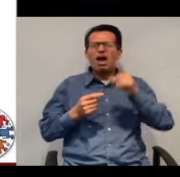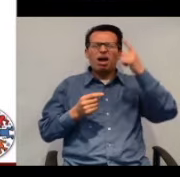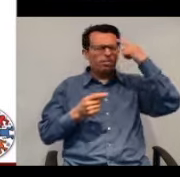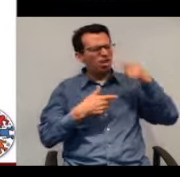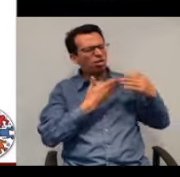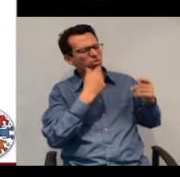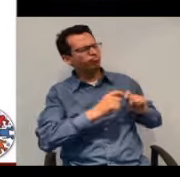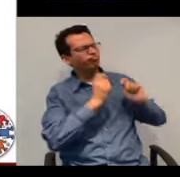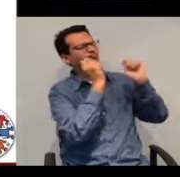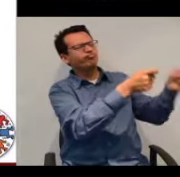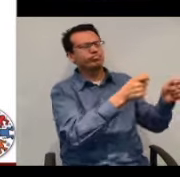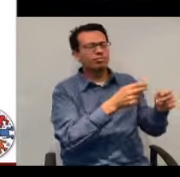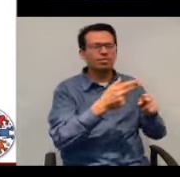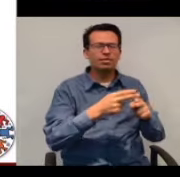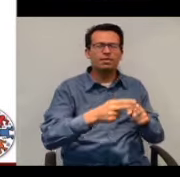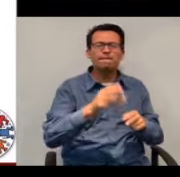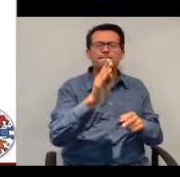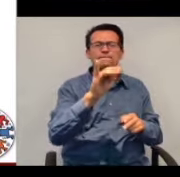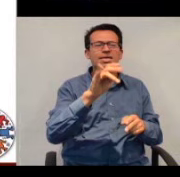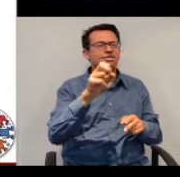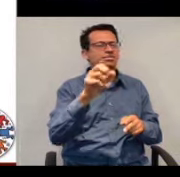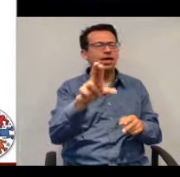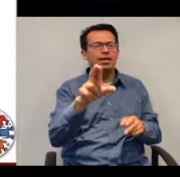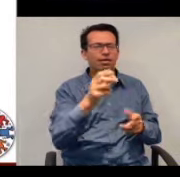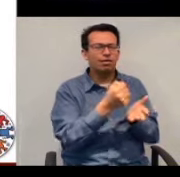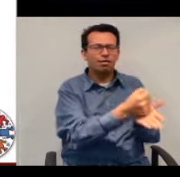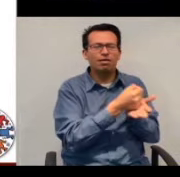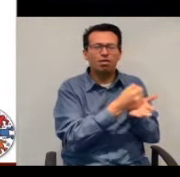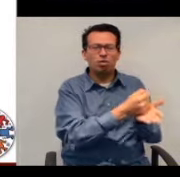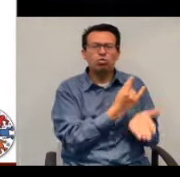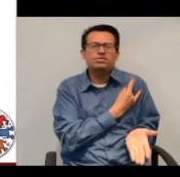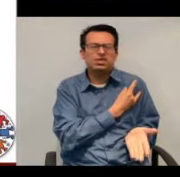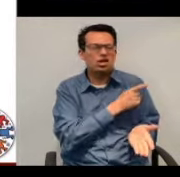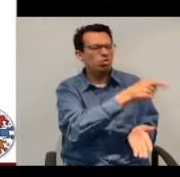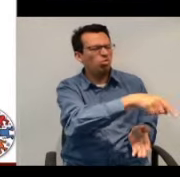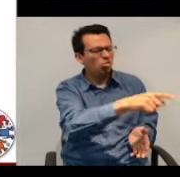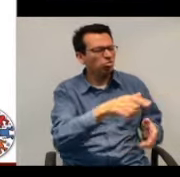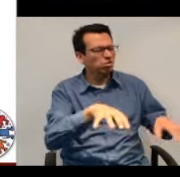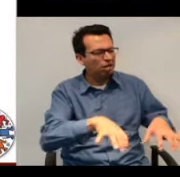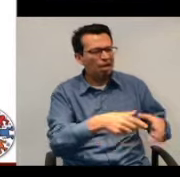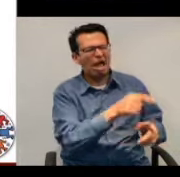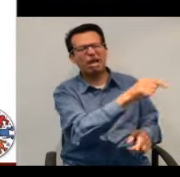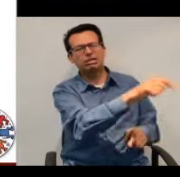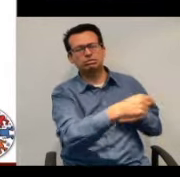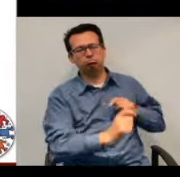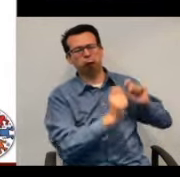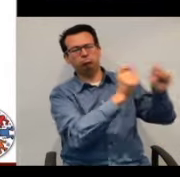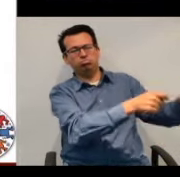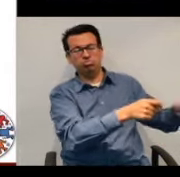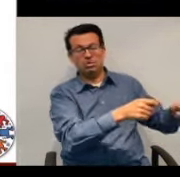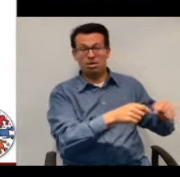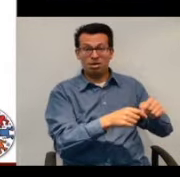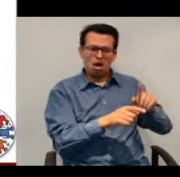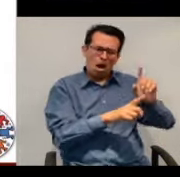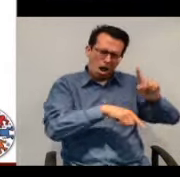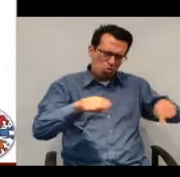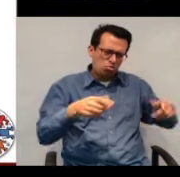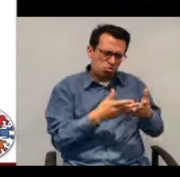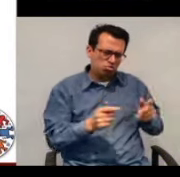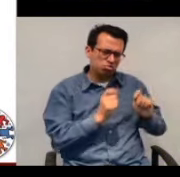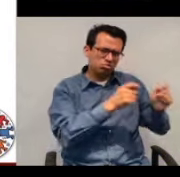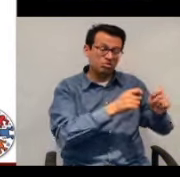debe manejar todas estas acciones. Las puede liderar Bienestar Universitario, pero no es responsabilidad de Bienestar Universitario,